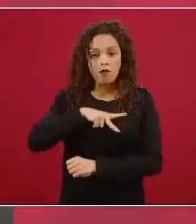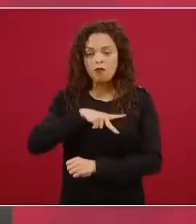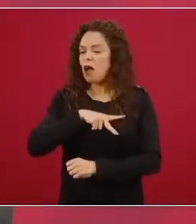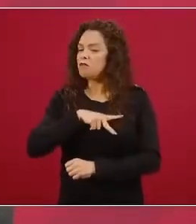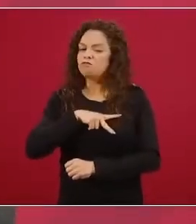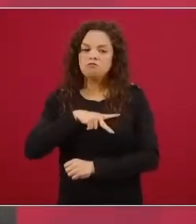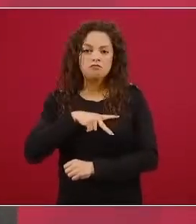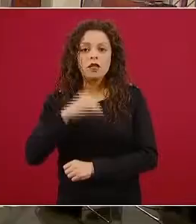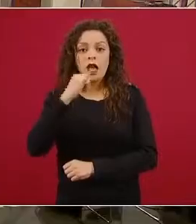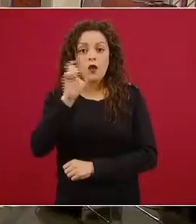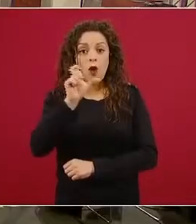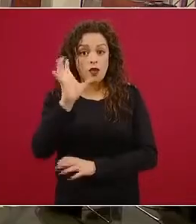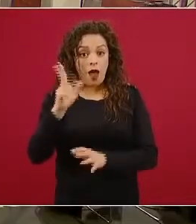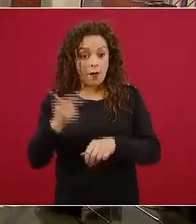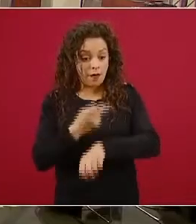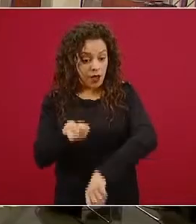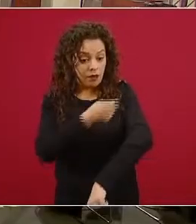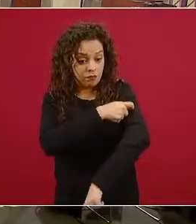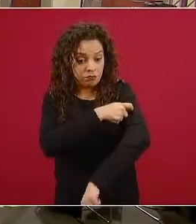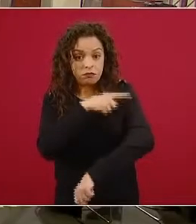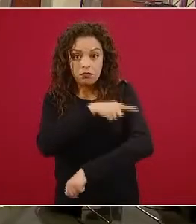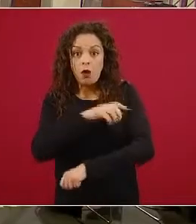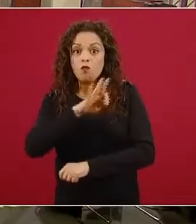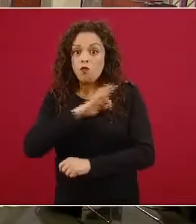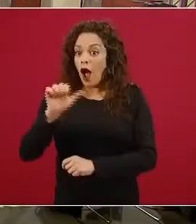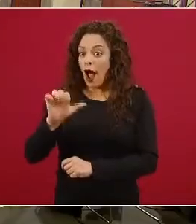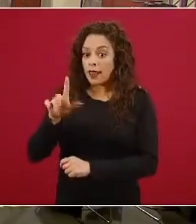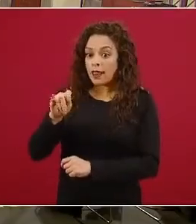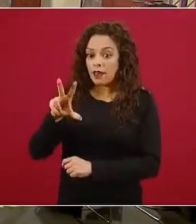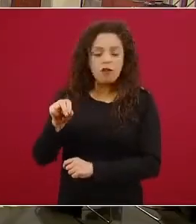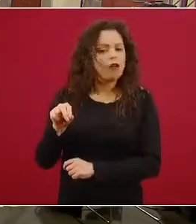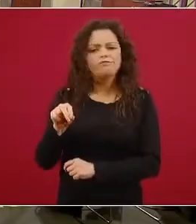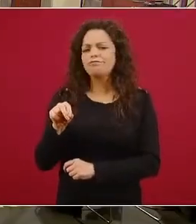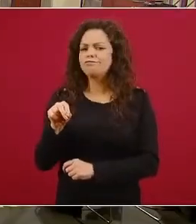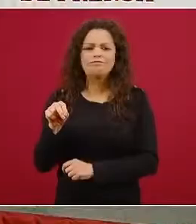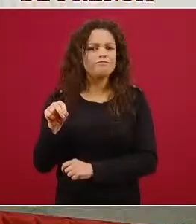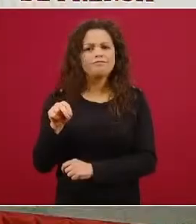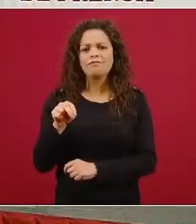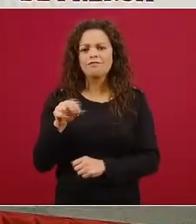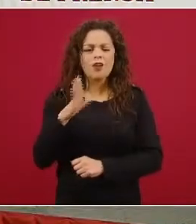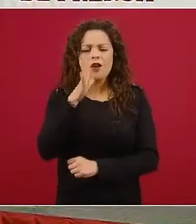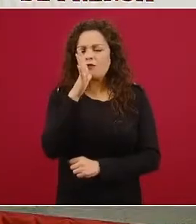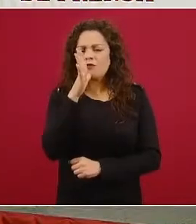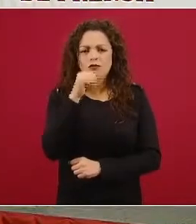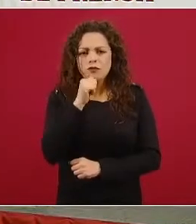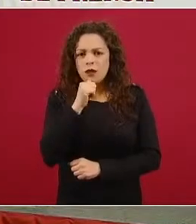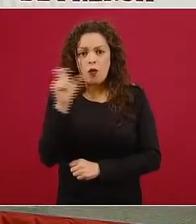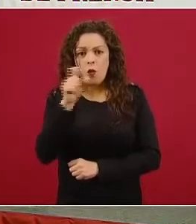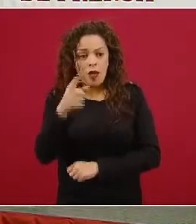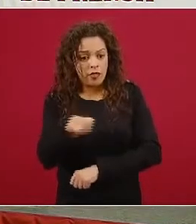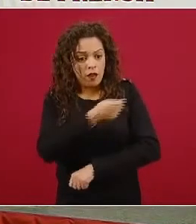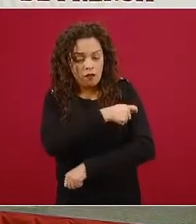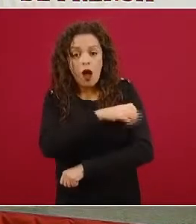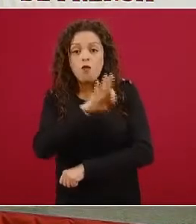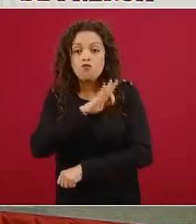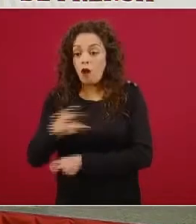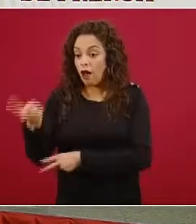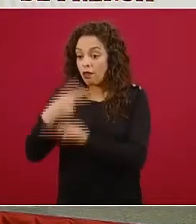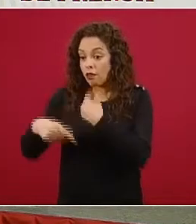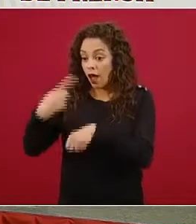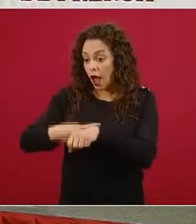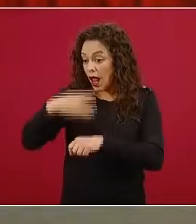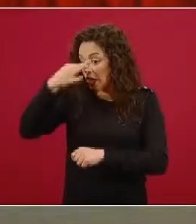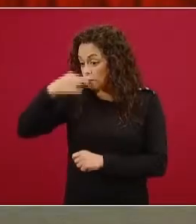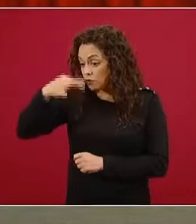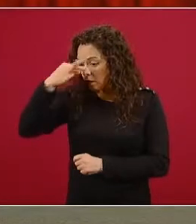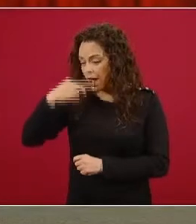activarse espontáneamente. Entonces, no es posible que la vacuna contra la influenza pueda producir la enfermedad de influenza.